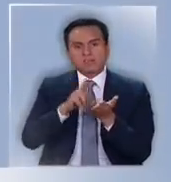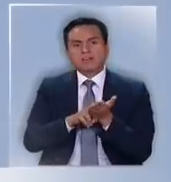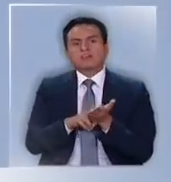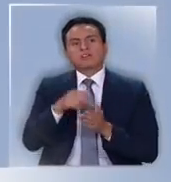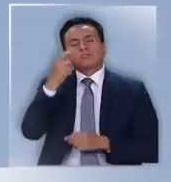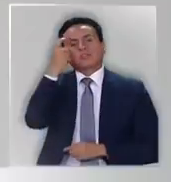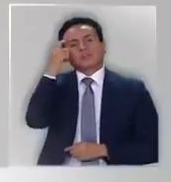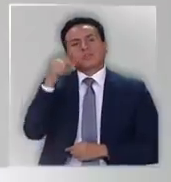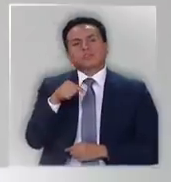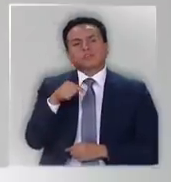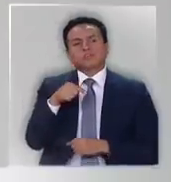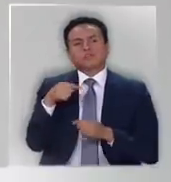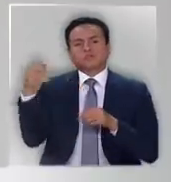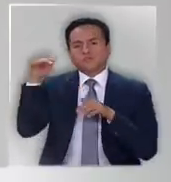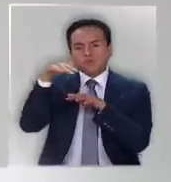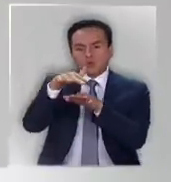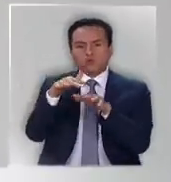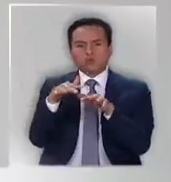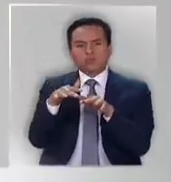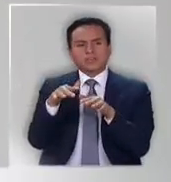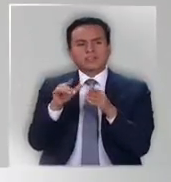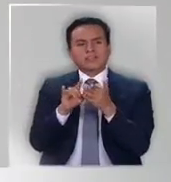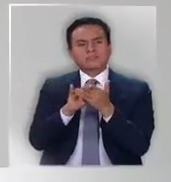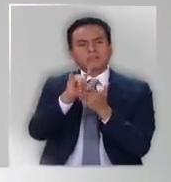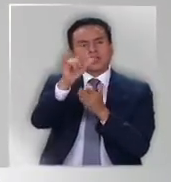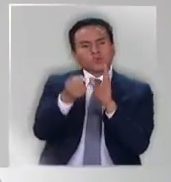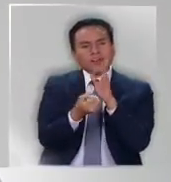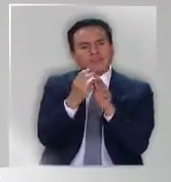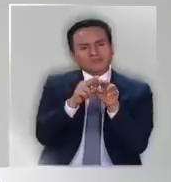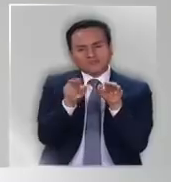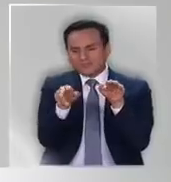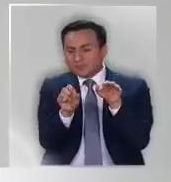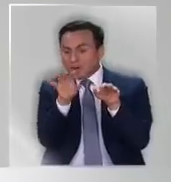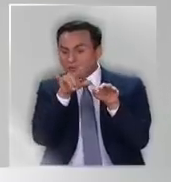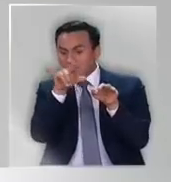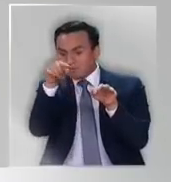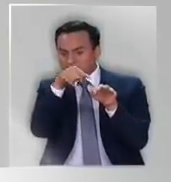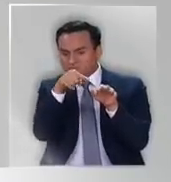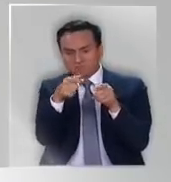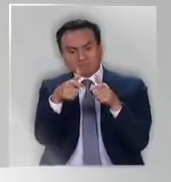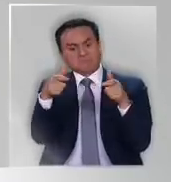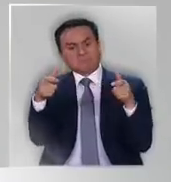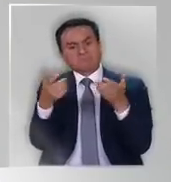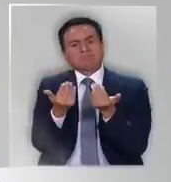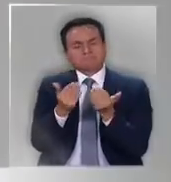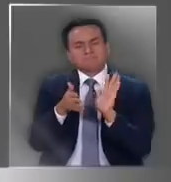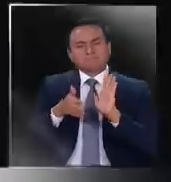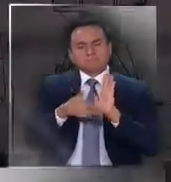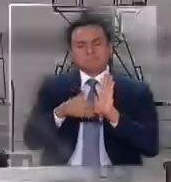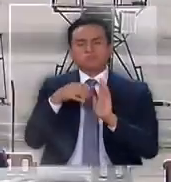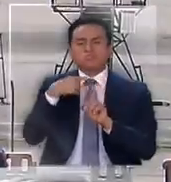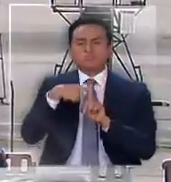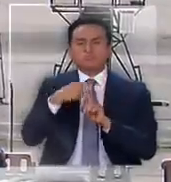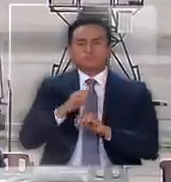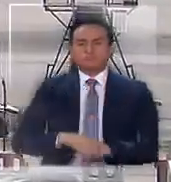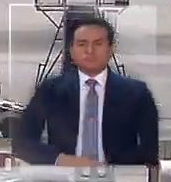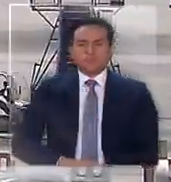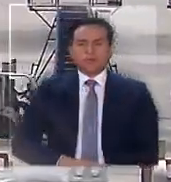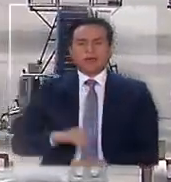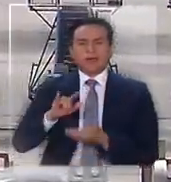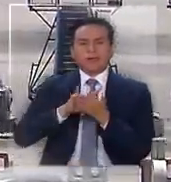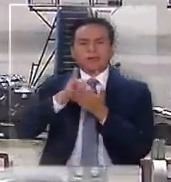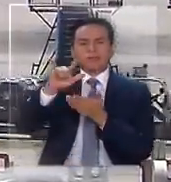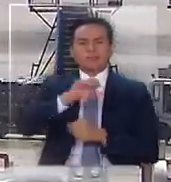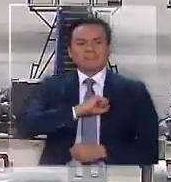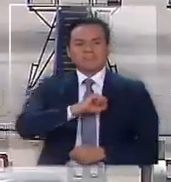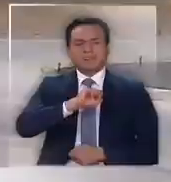día los flujos, sobre todo con el terminal nuevo en el aeropuerto, son tan grandes que van a demostrar números positivos. El aeropuerto